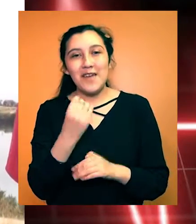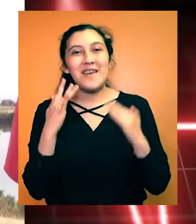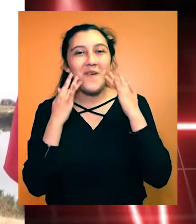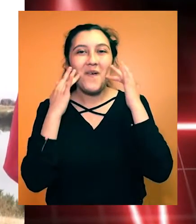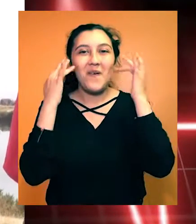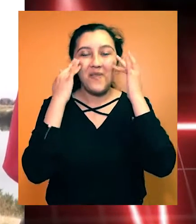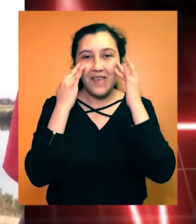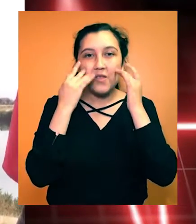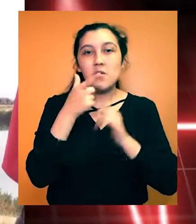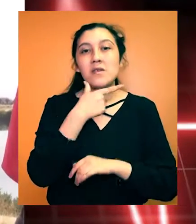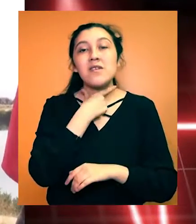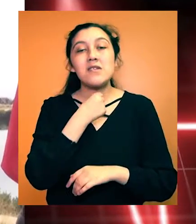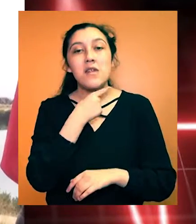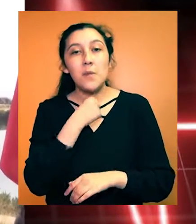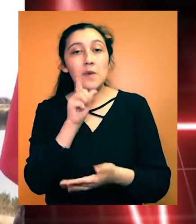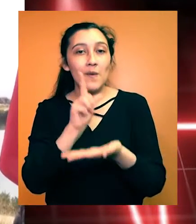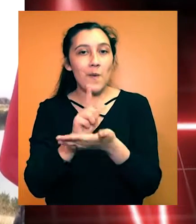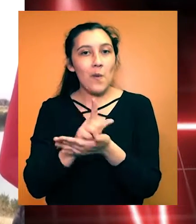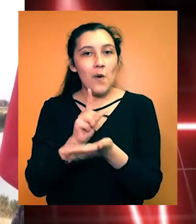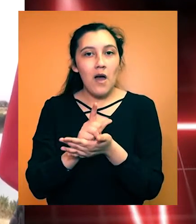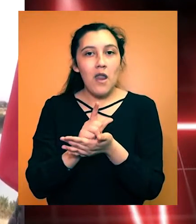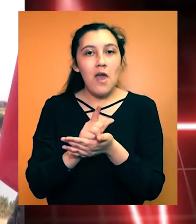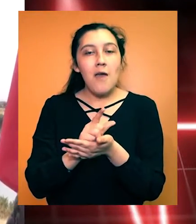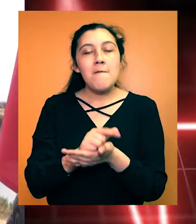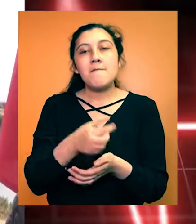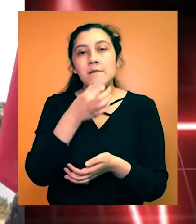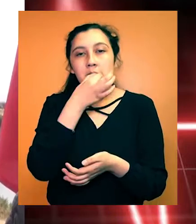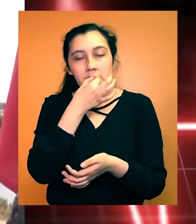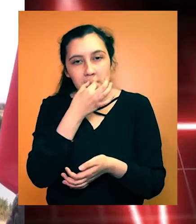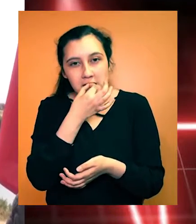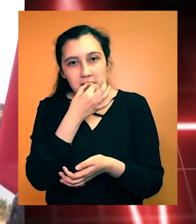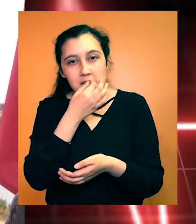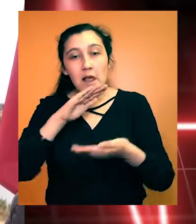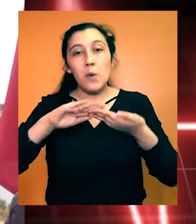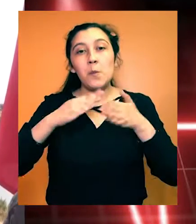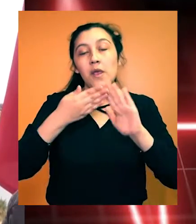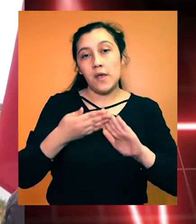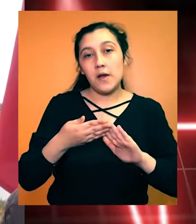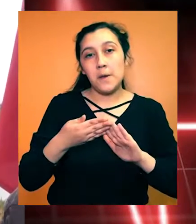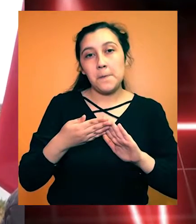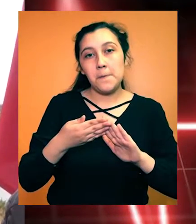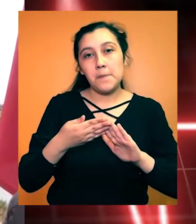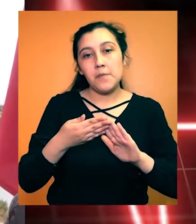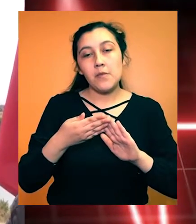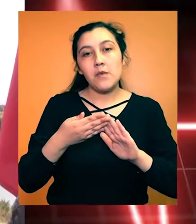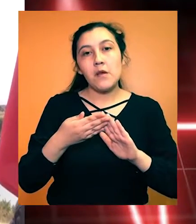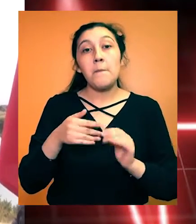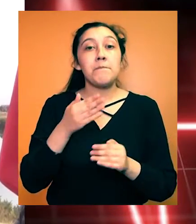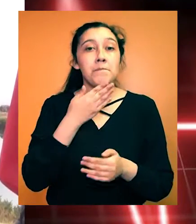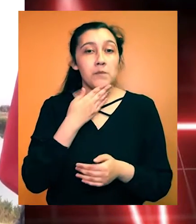toma de muy buena forma. Creemos que es un pulmón verde que hoy día tenemos a disposición de nuestra comunidad